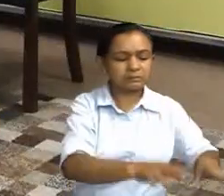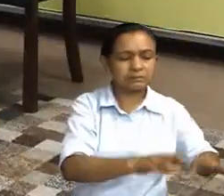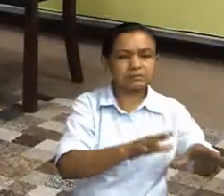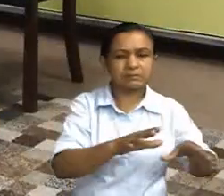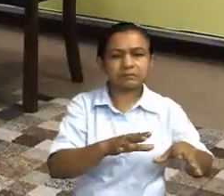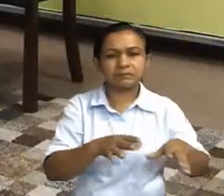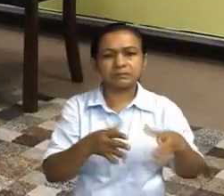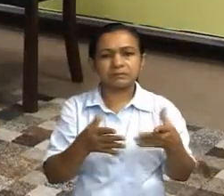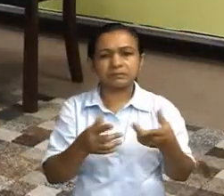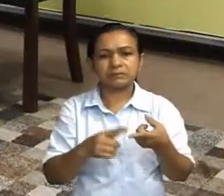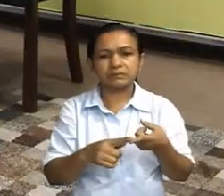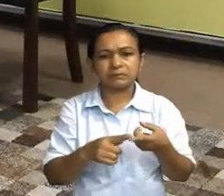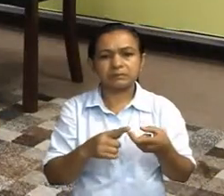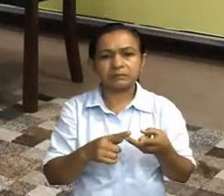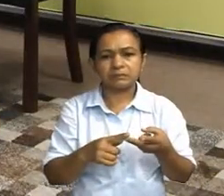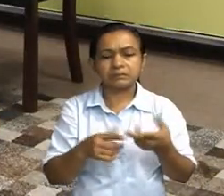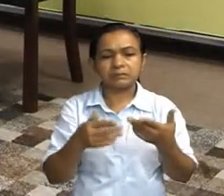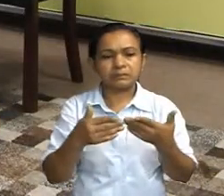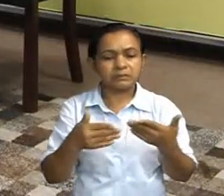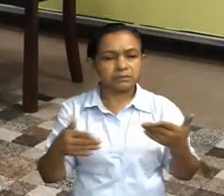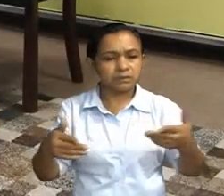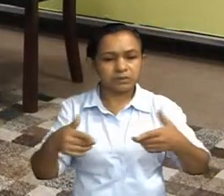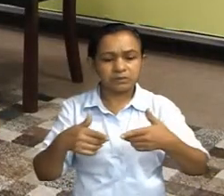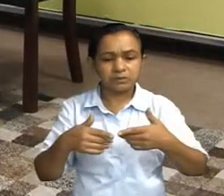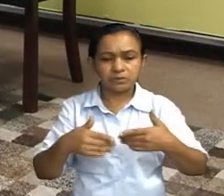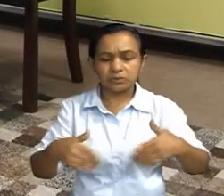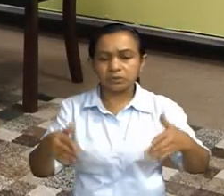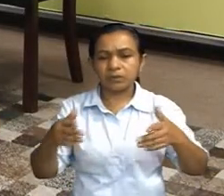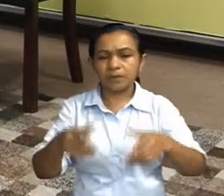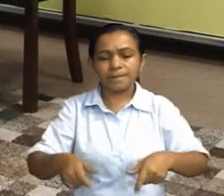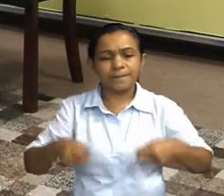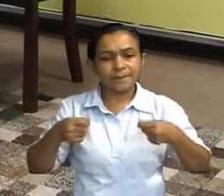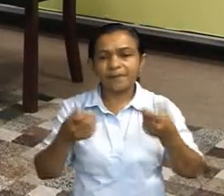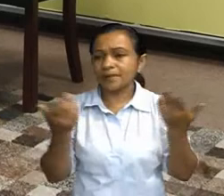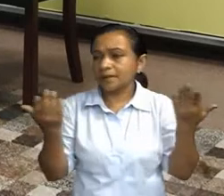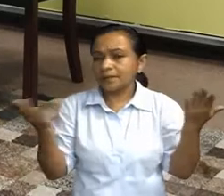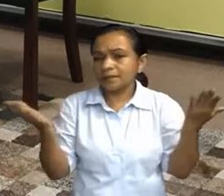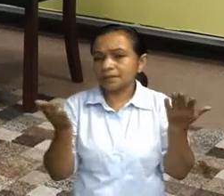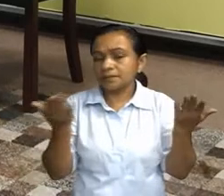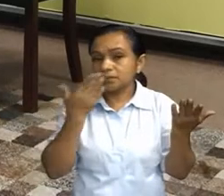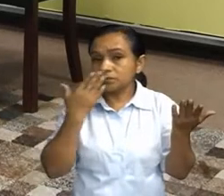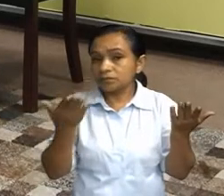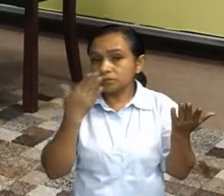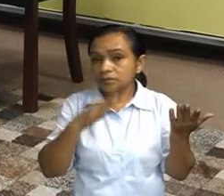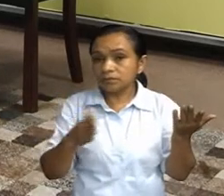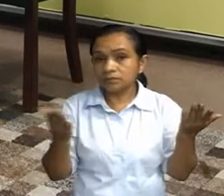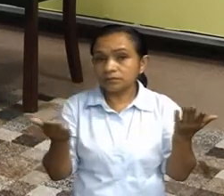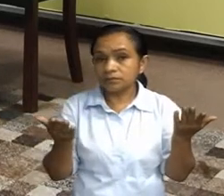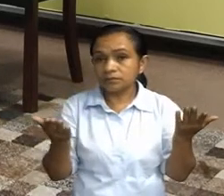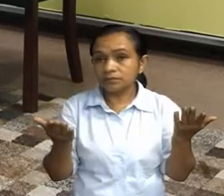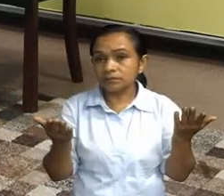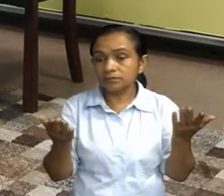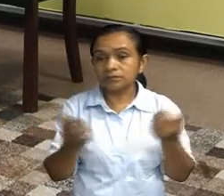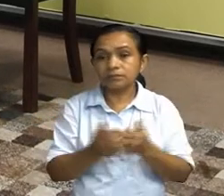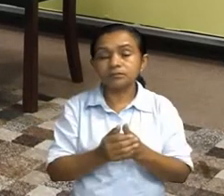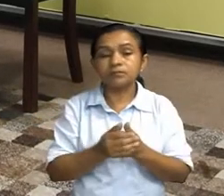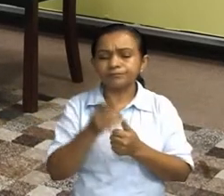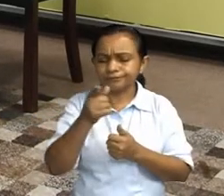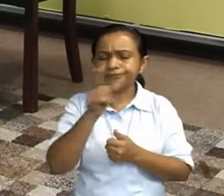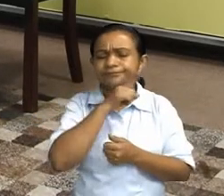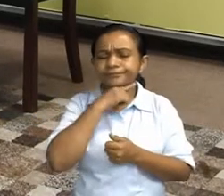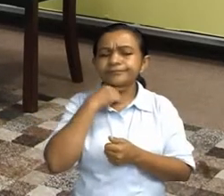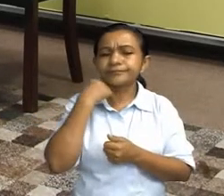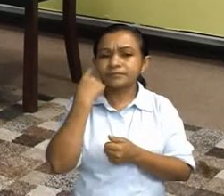la ropa, su chorcito, su pantaloncito. Sí. Eso es inadecuado. Así es, tiene usted toda la razón. De